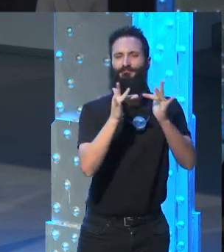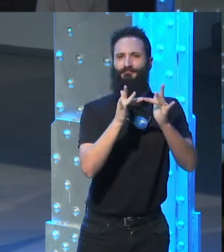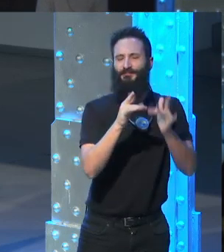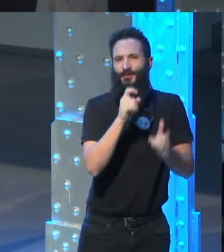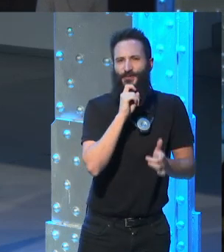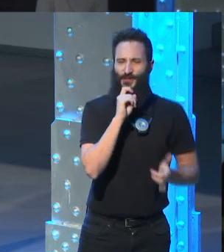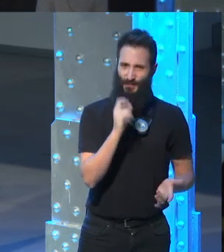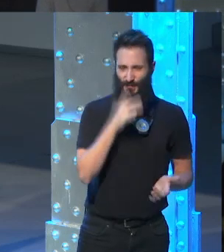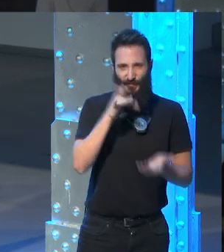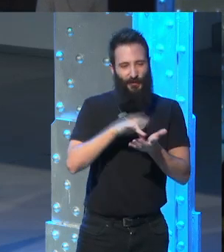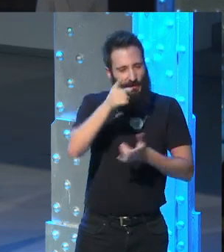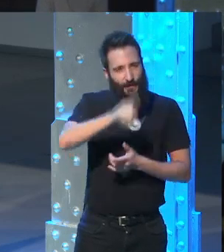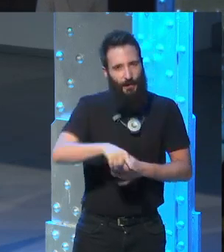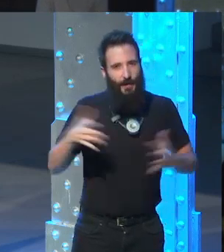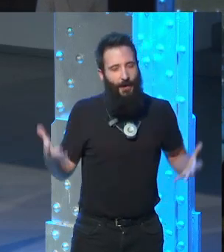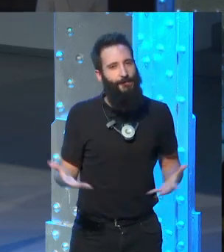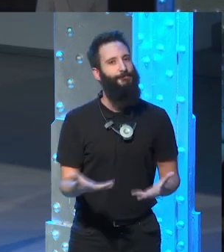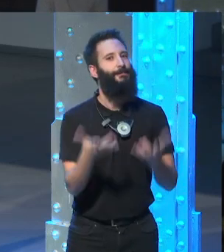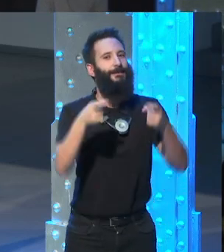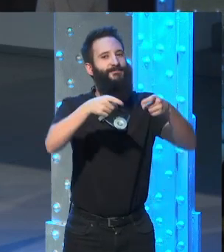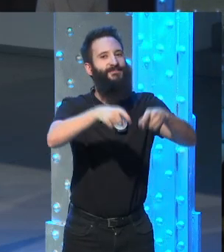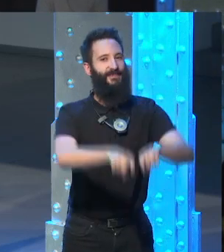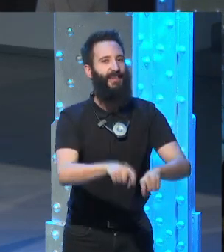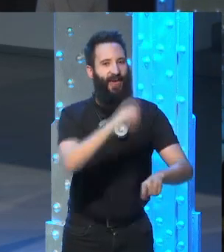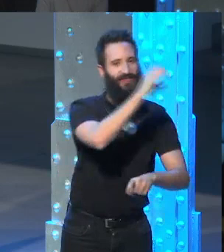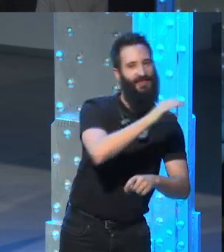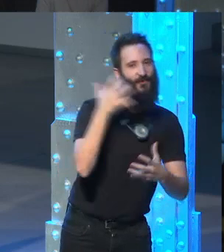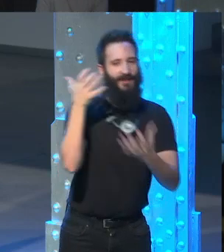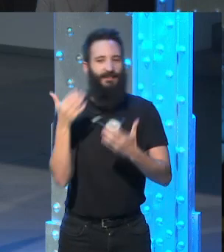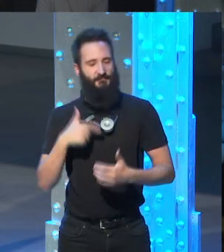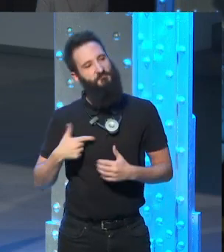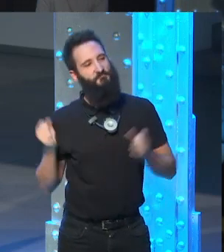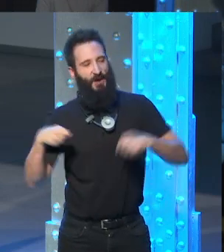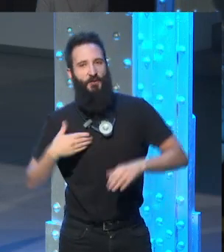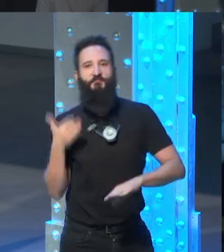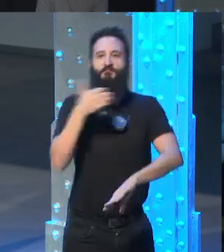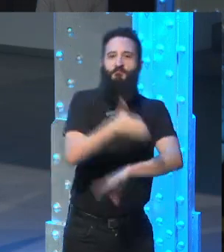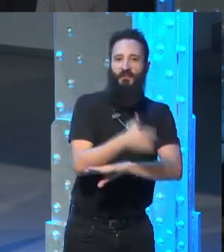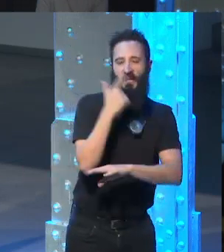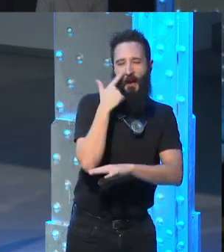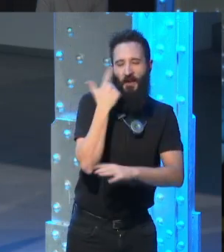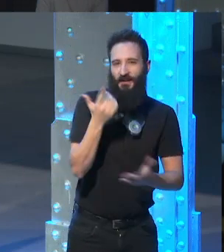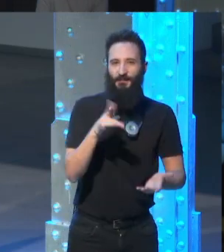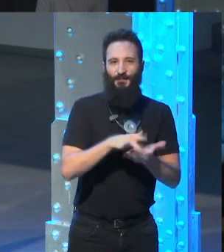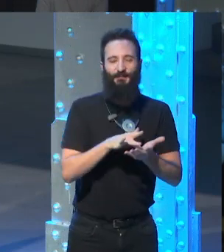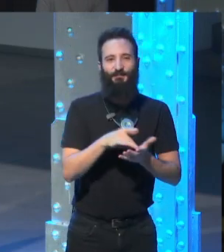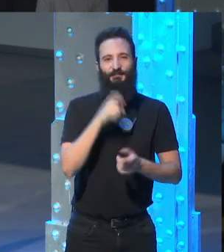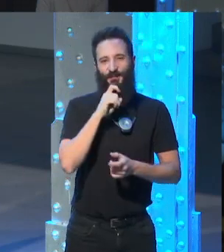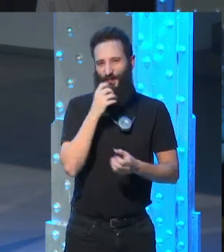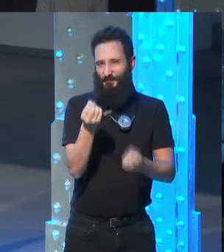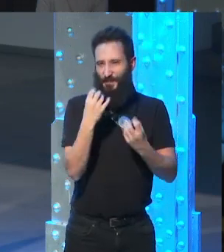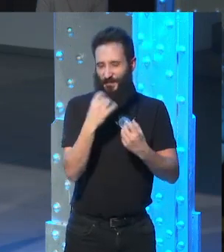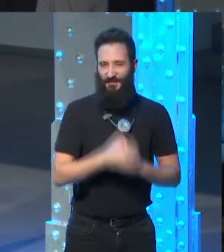a esa especie de citas ciegas entre científicos y artistas.